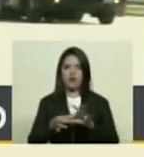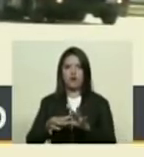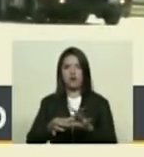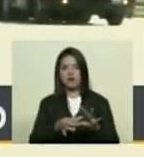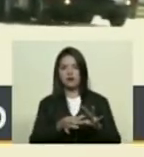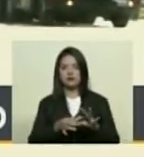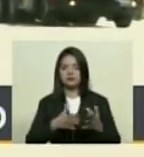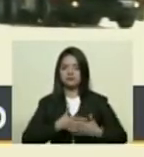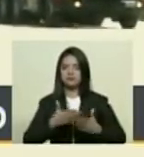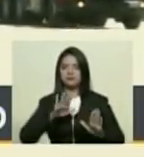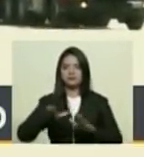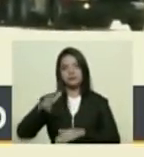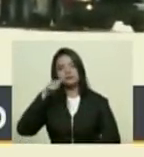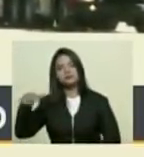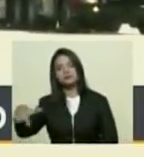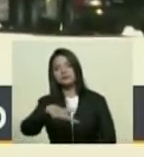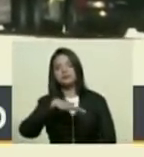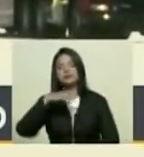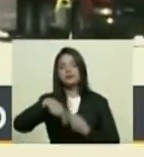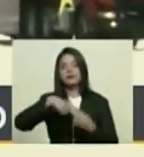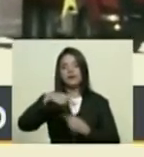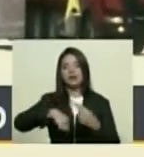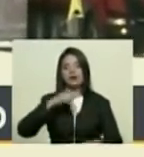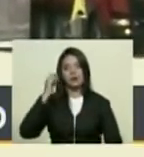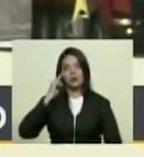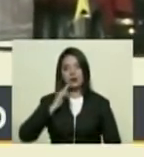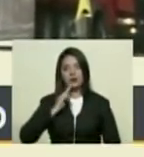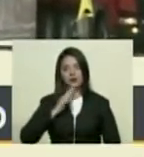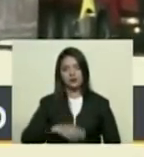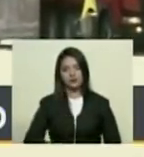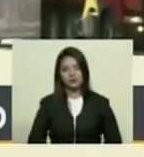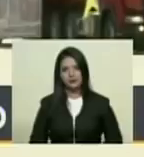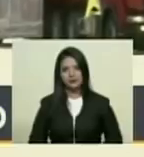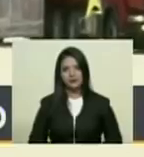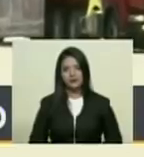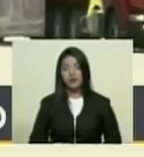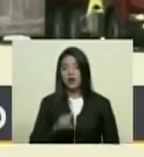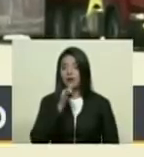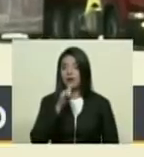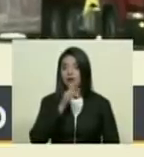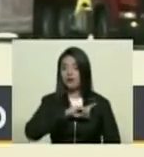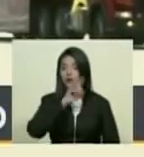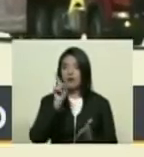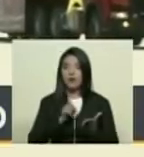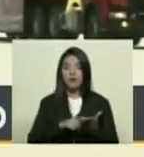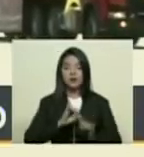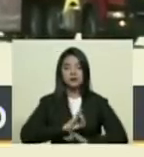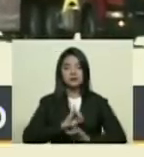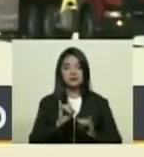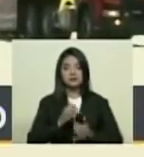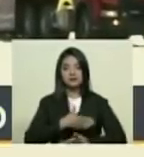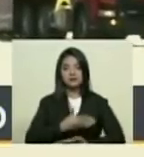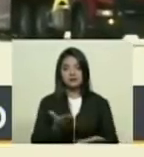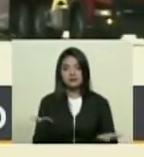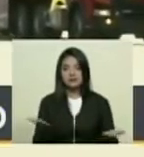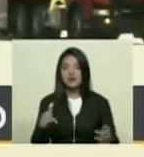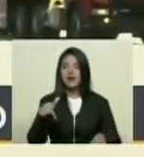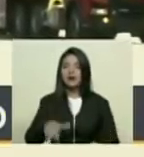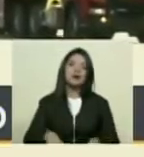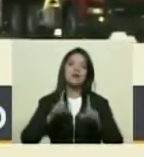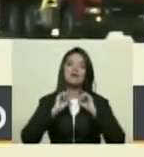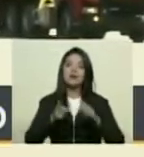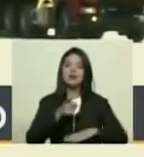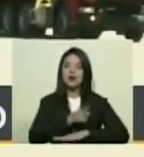nunca al servicio del pueblo y de la revolución bolivariana. Esta es la información que nosotros podemos aportar a esta hora desde la avenida